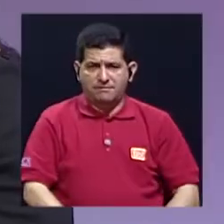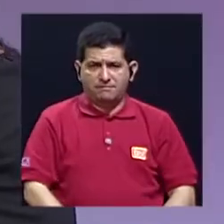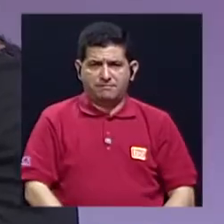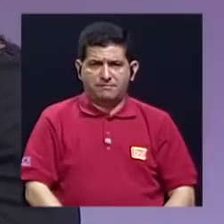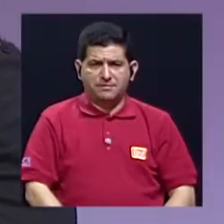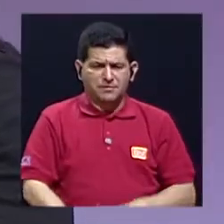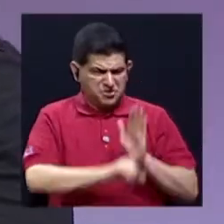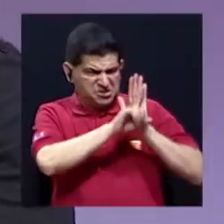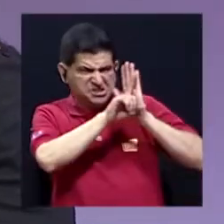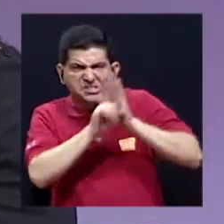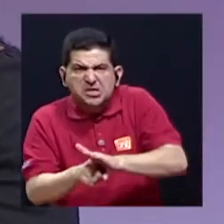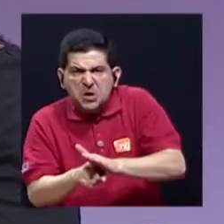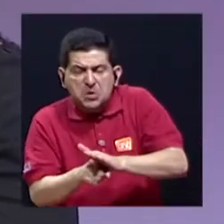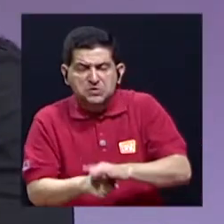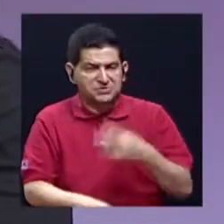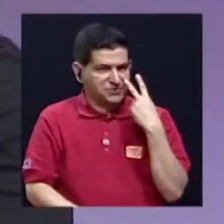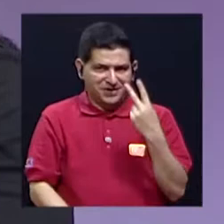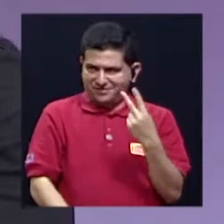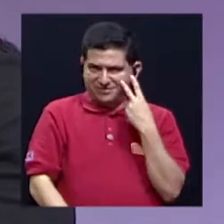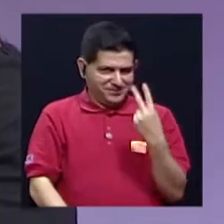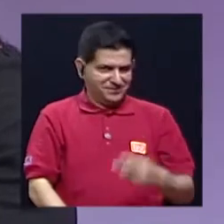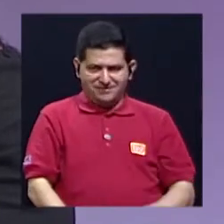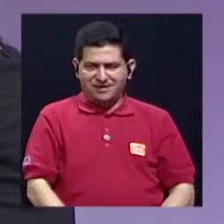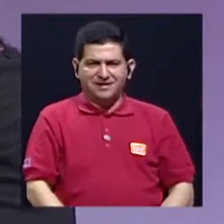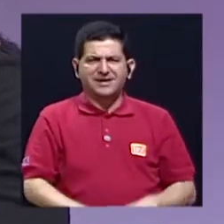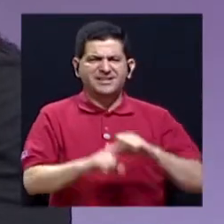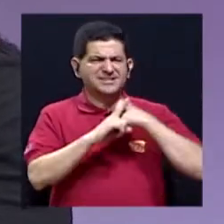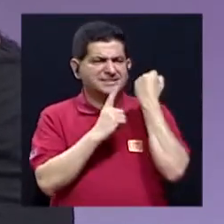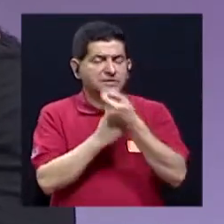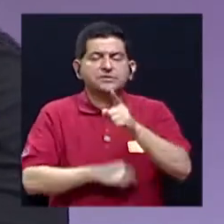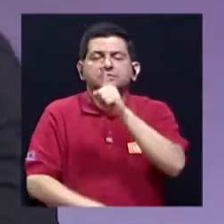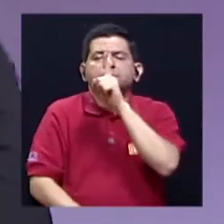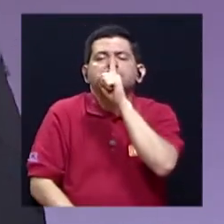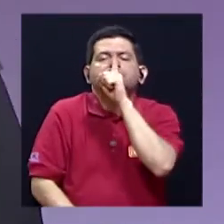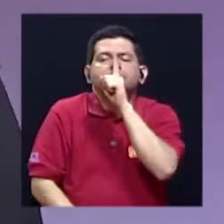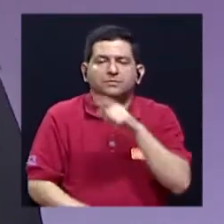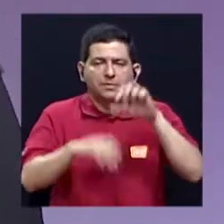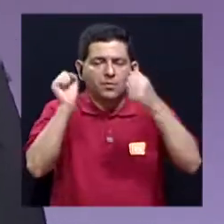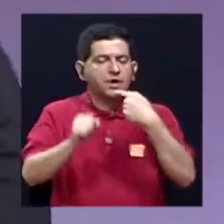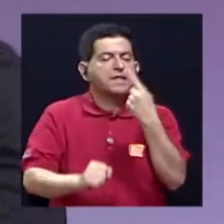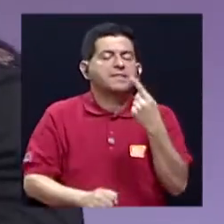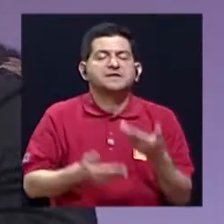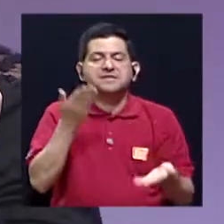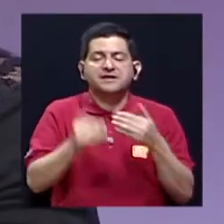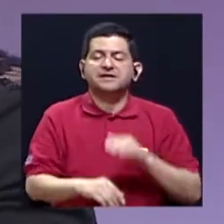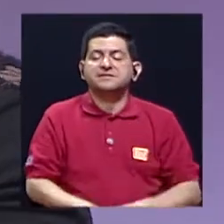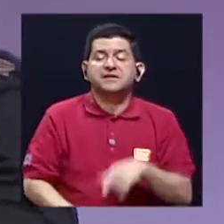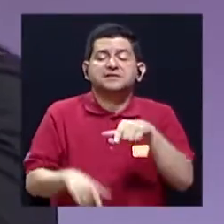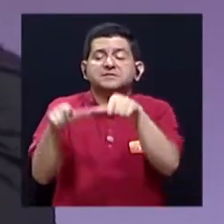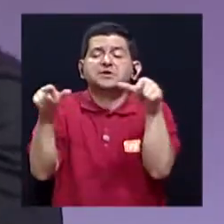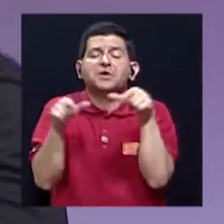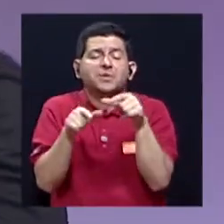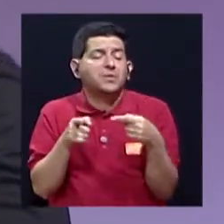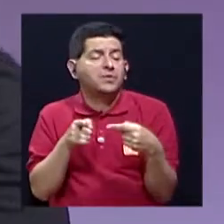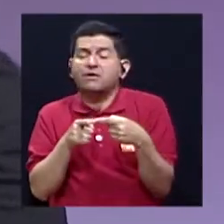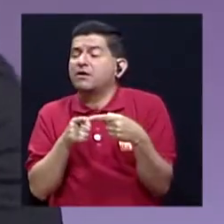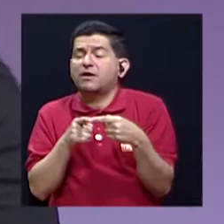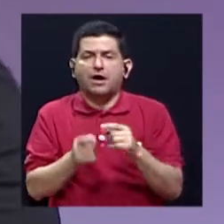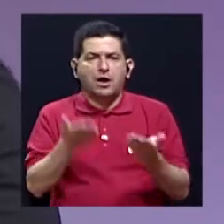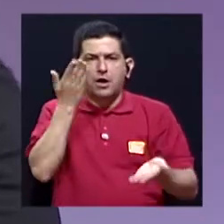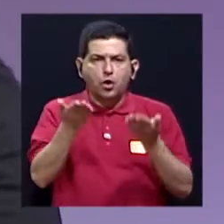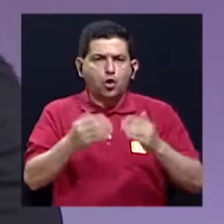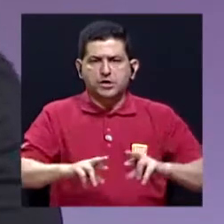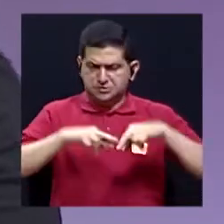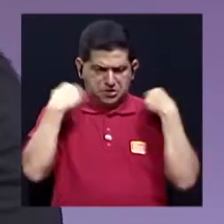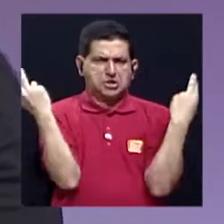existe un acoso que nadie ve, es un acoso silencioso que te pueden decir en una esquinita o que te pueden decir en pleno